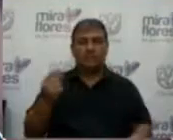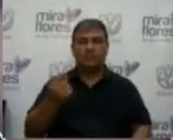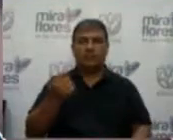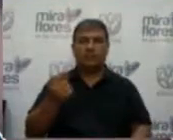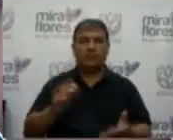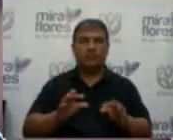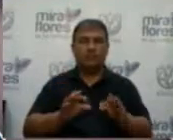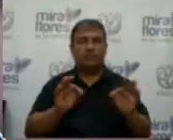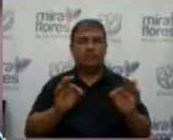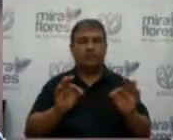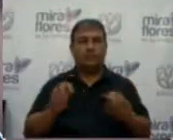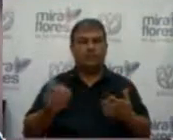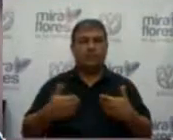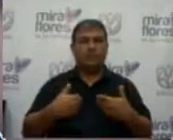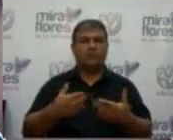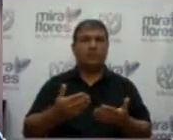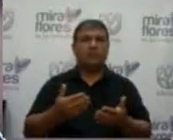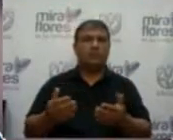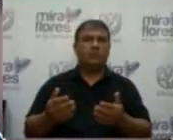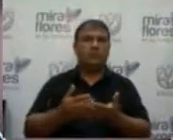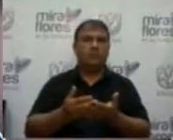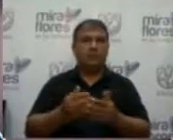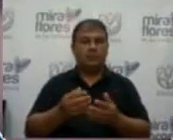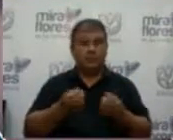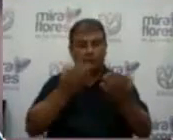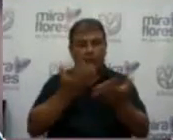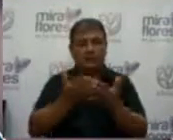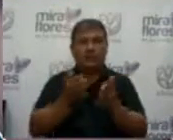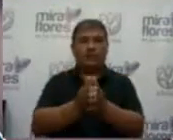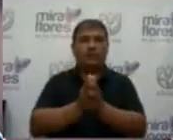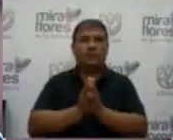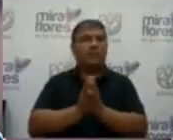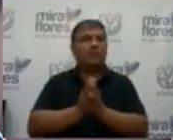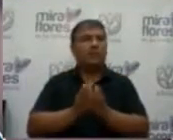documento de dar cuenta al Consejo Municipal. Estación, informes y pedidos.